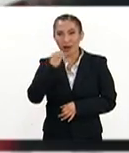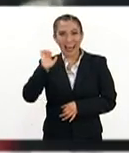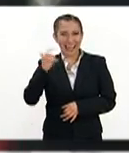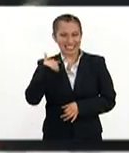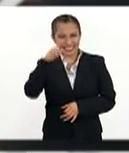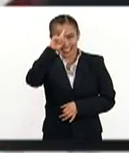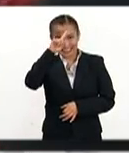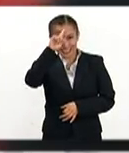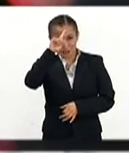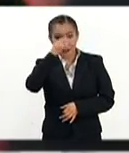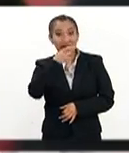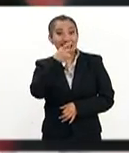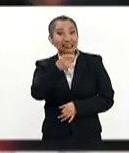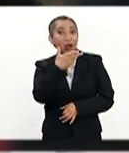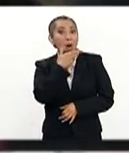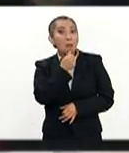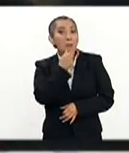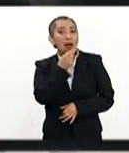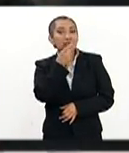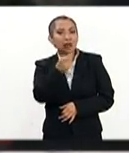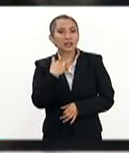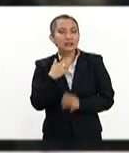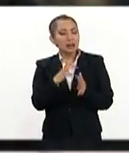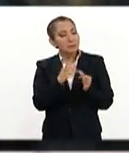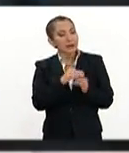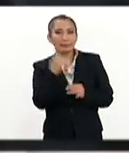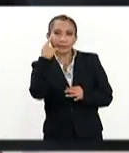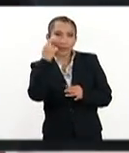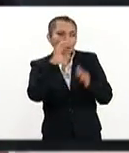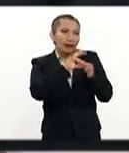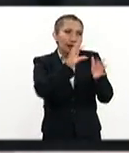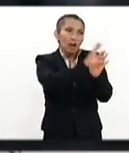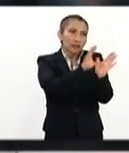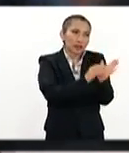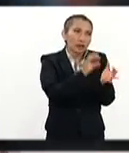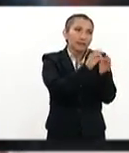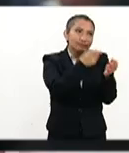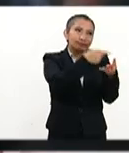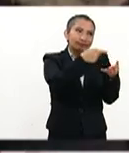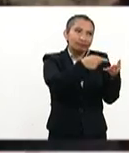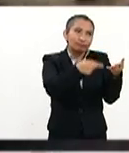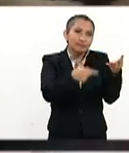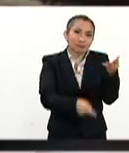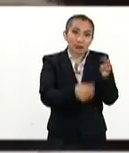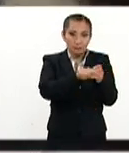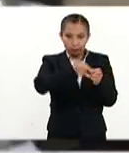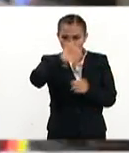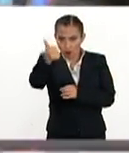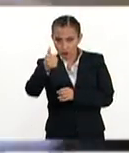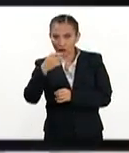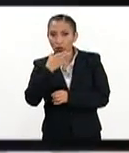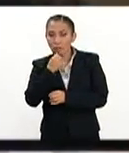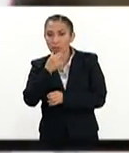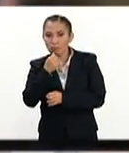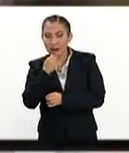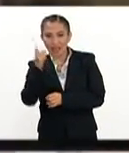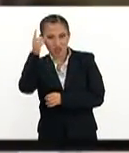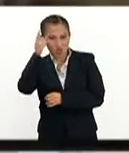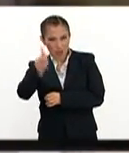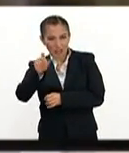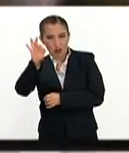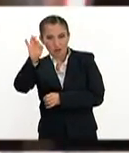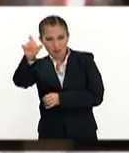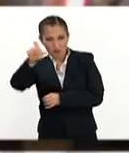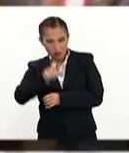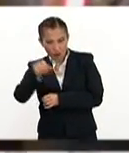de Trump, cuenta que lo enviaron a explicar la constitución del país. En otro segmento, Rupert Murdoch, el dueño de